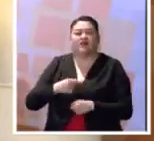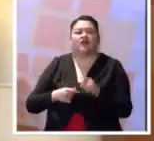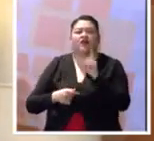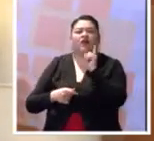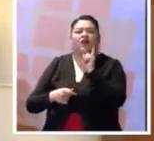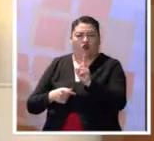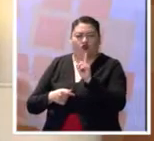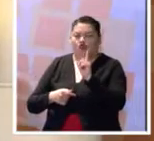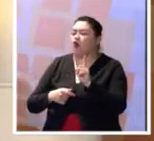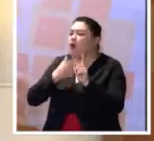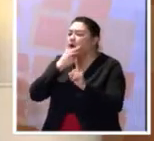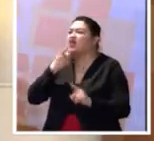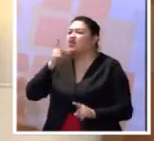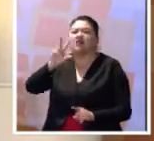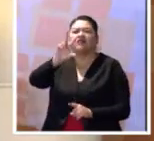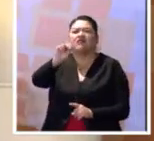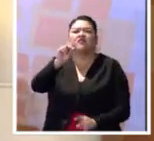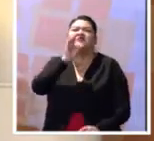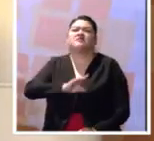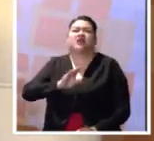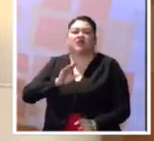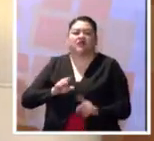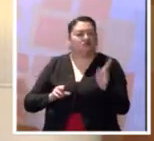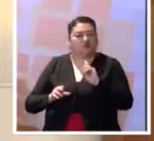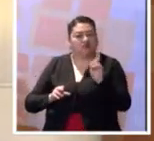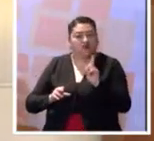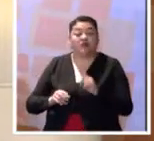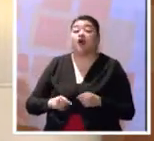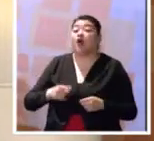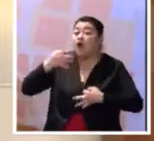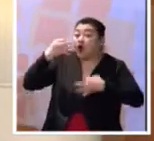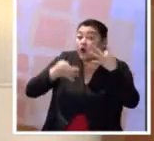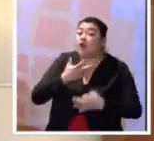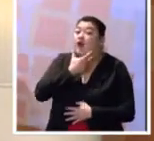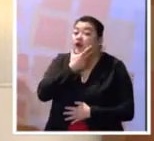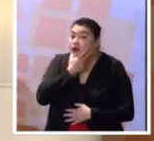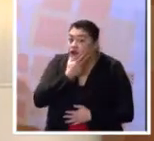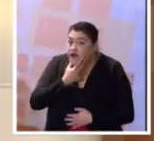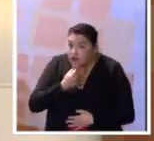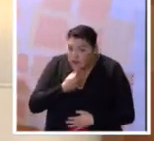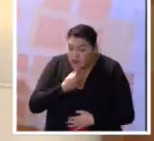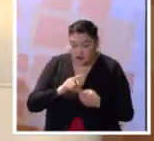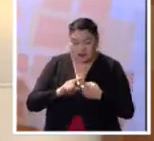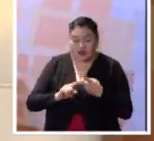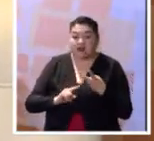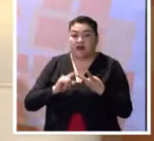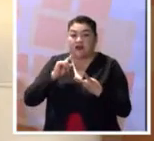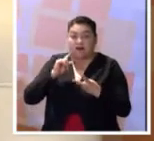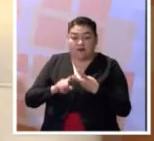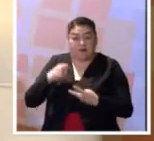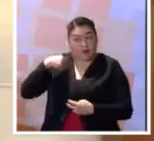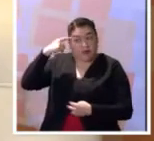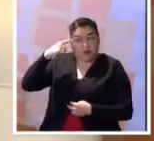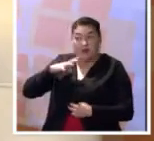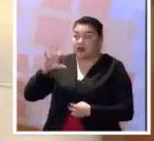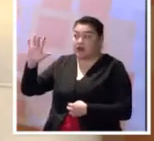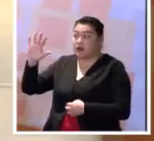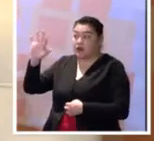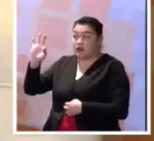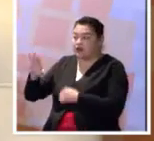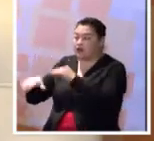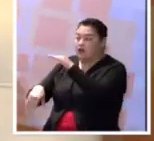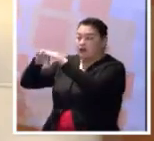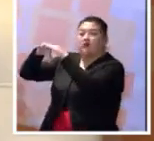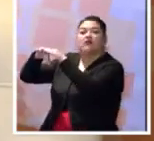ex oficio, con un afán garantista masculino, entendido en el plano de que el 50 es el tope,